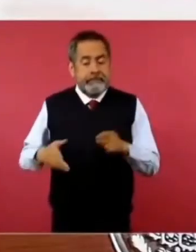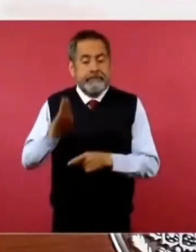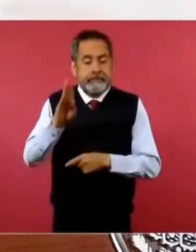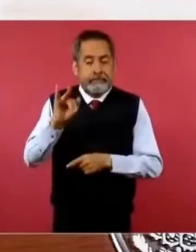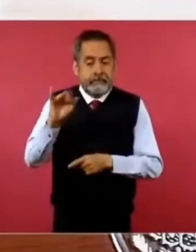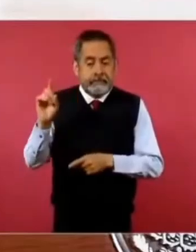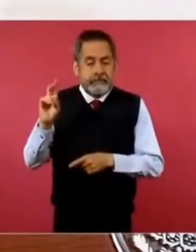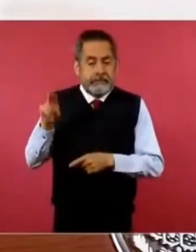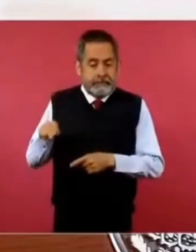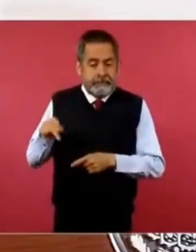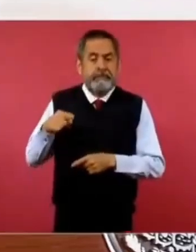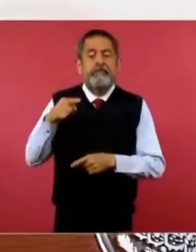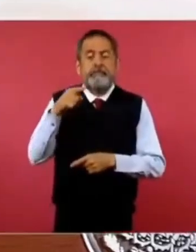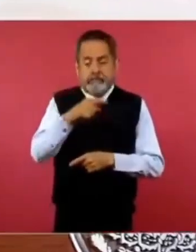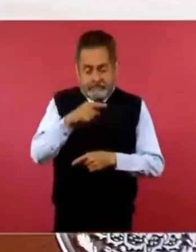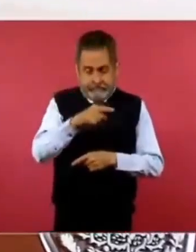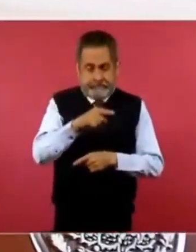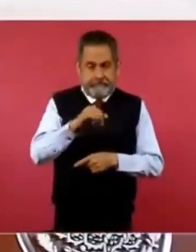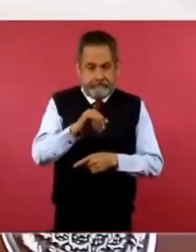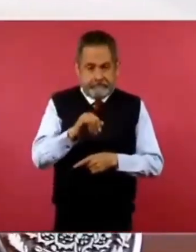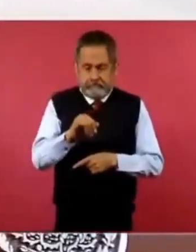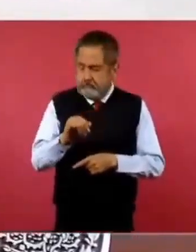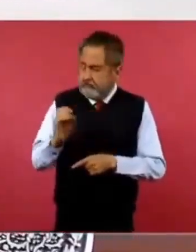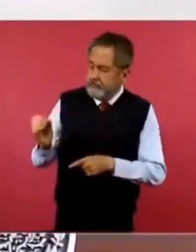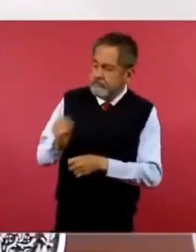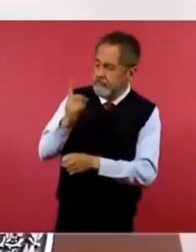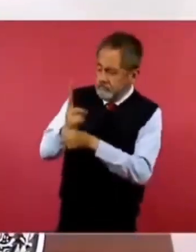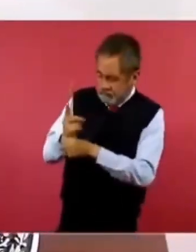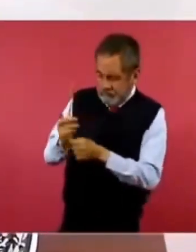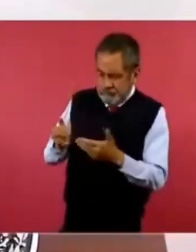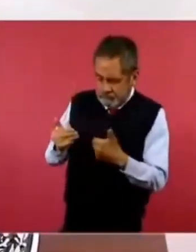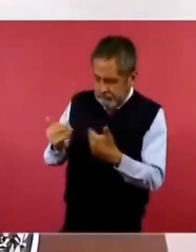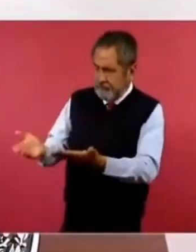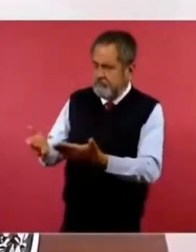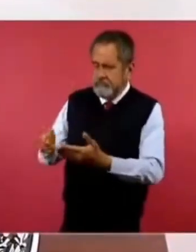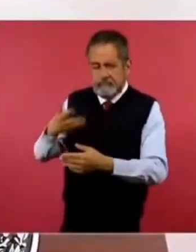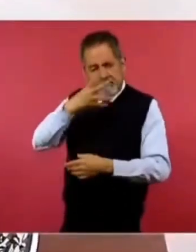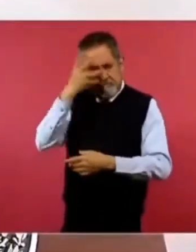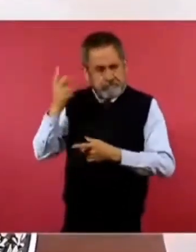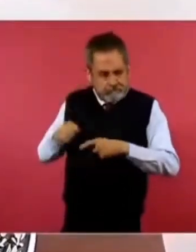Biden abrió una puerta legal